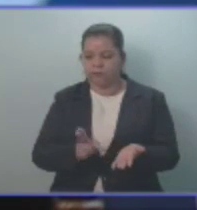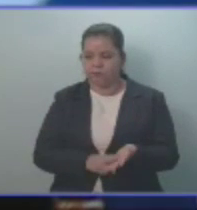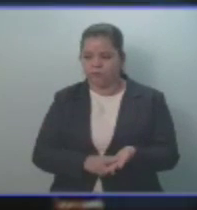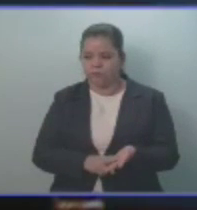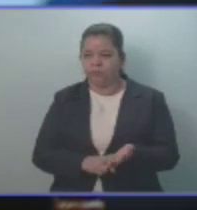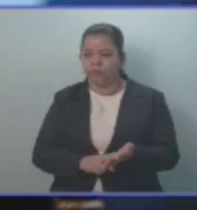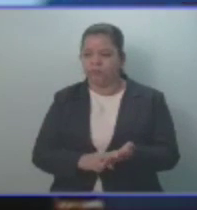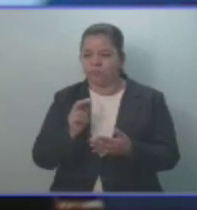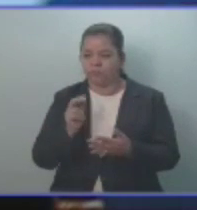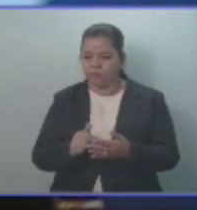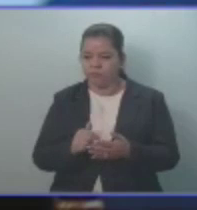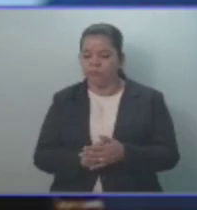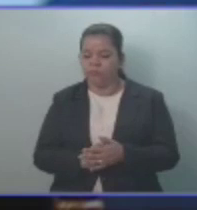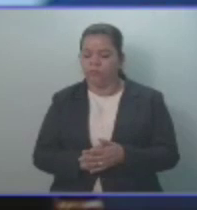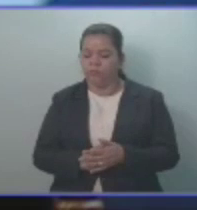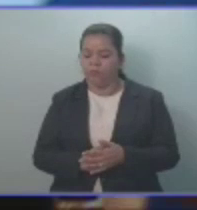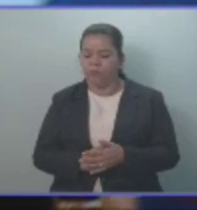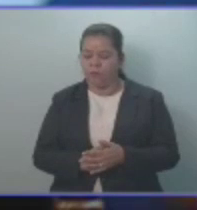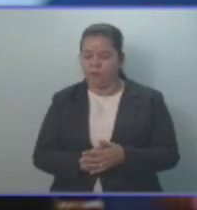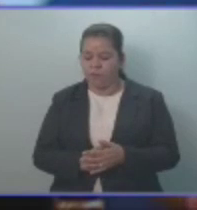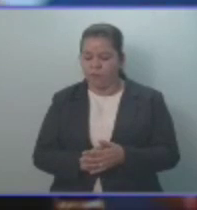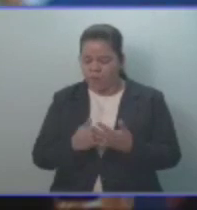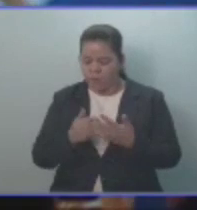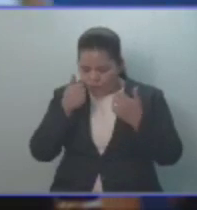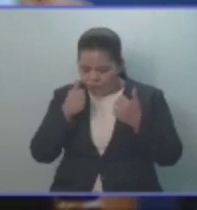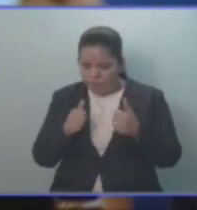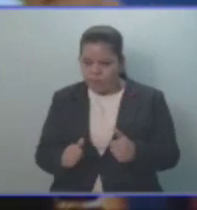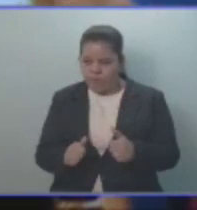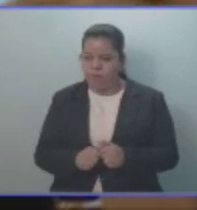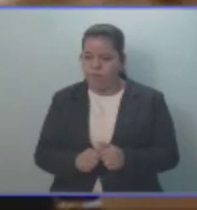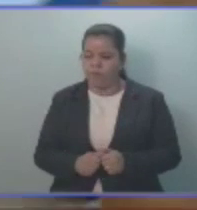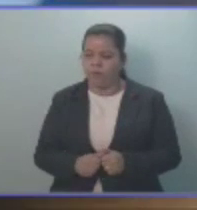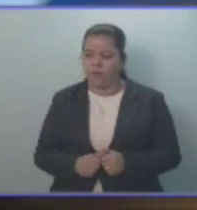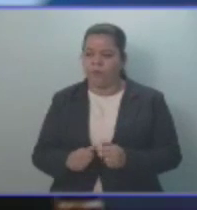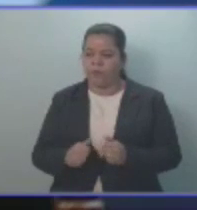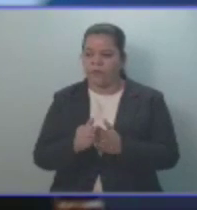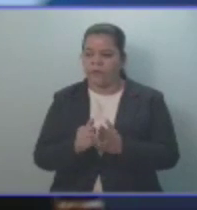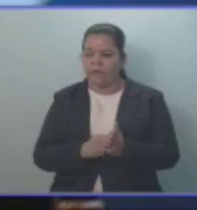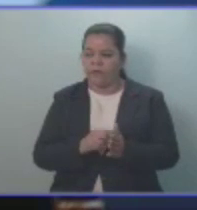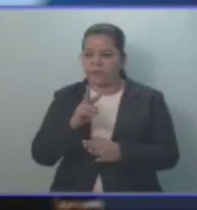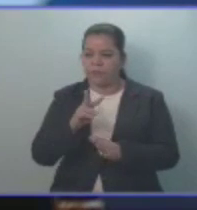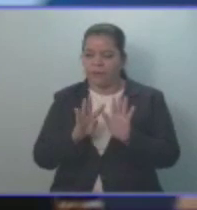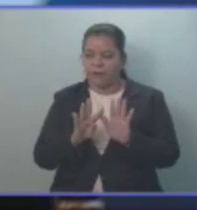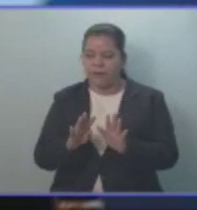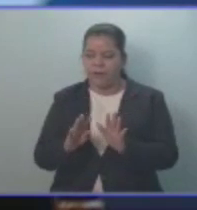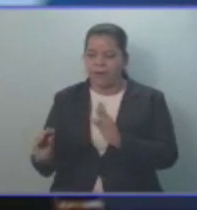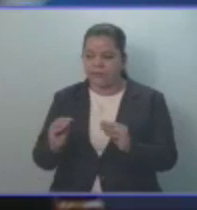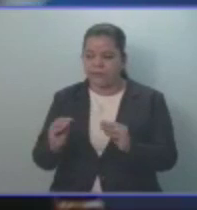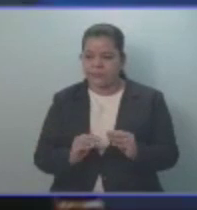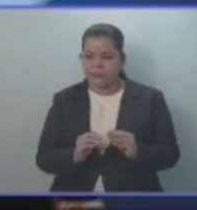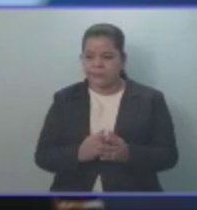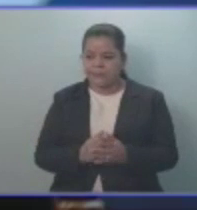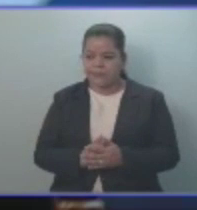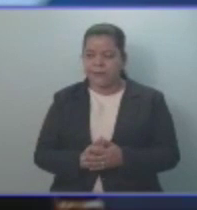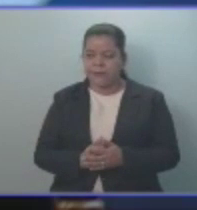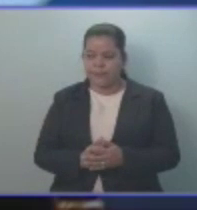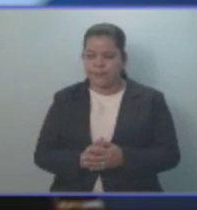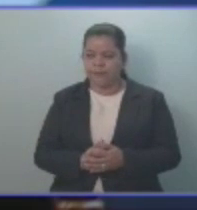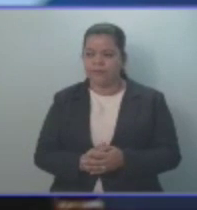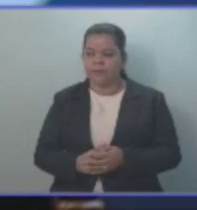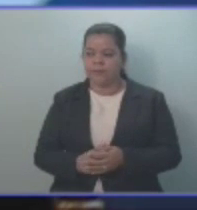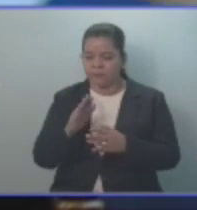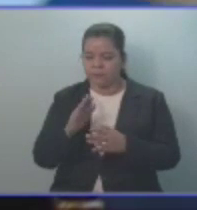entrada en vigor de la Convención. Artículo 29, aplicación territorial